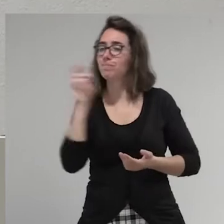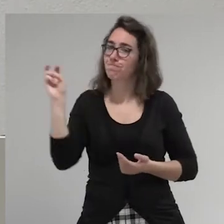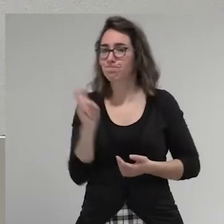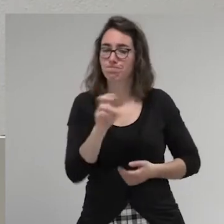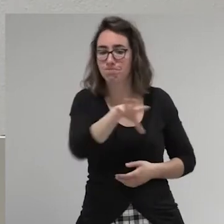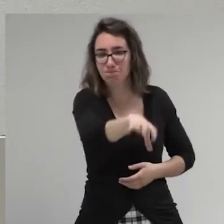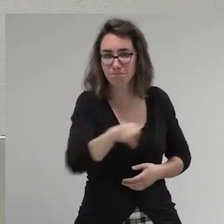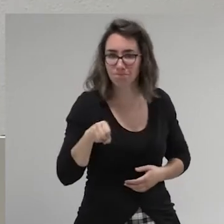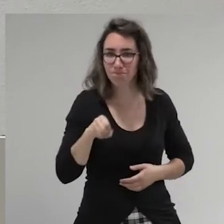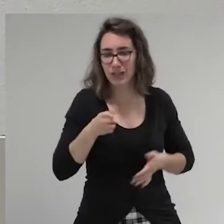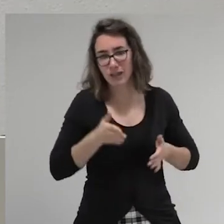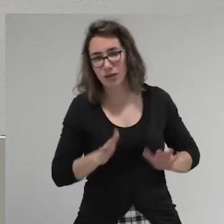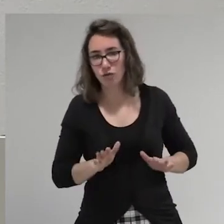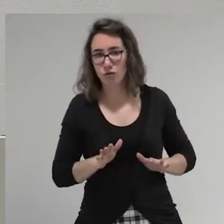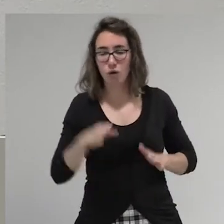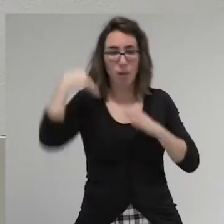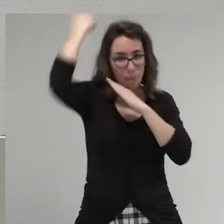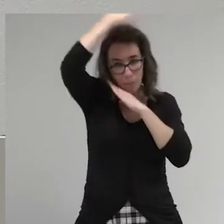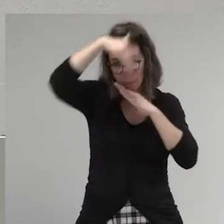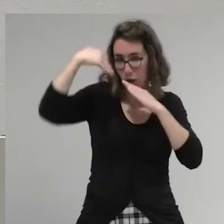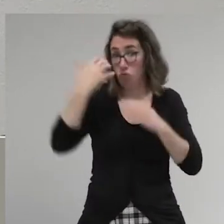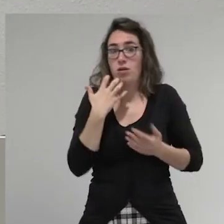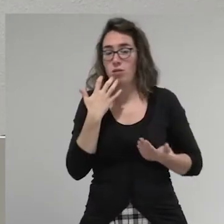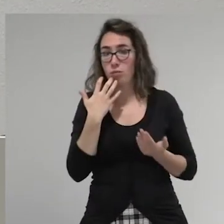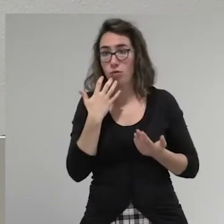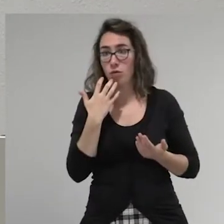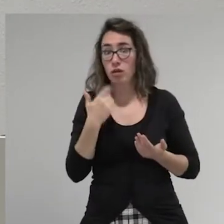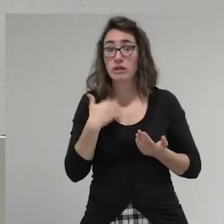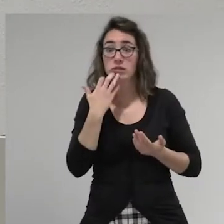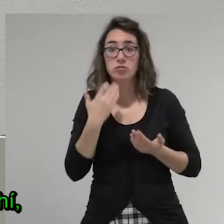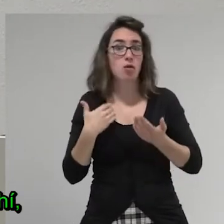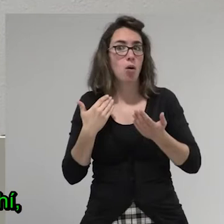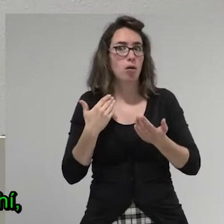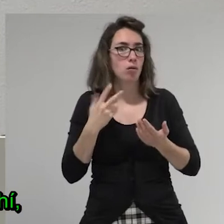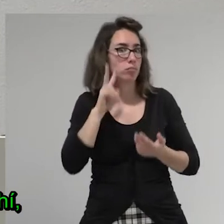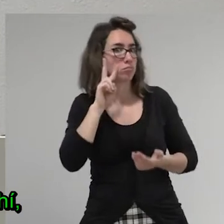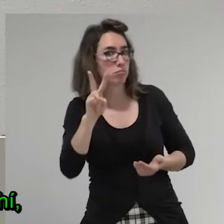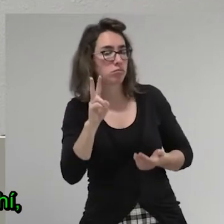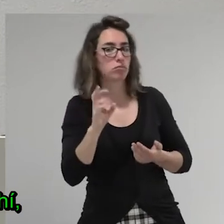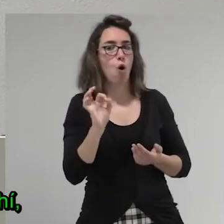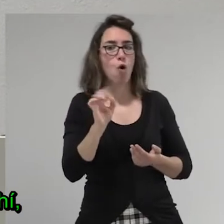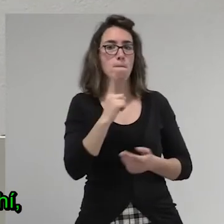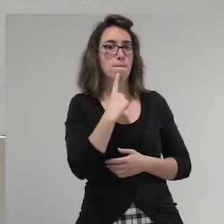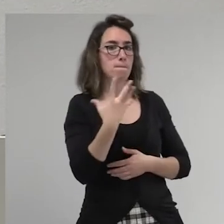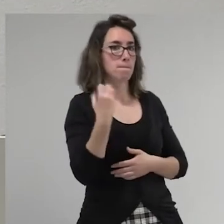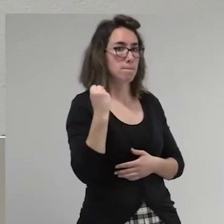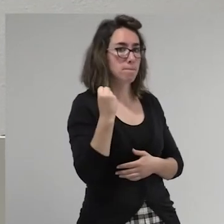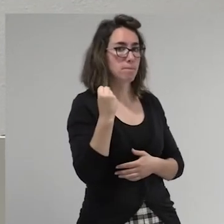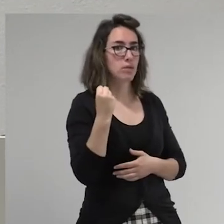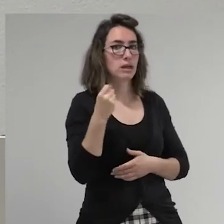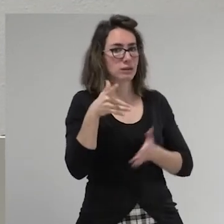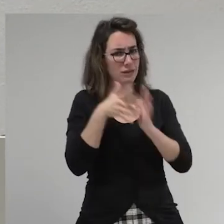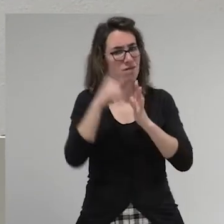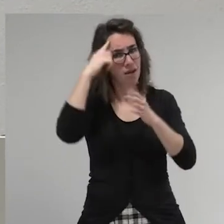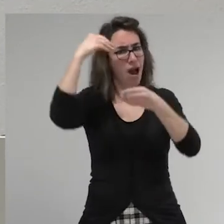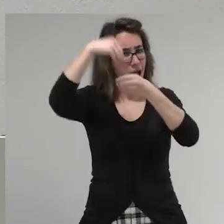su hijo al cole y tiene un pelo en la cabeza, ¿no? O sea, cuando interrumpimos o no interrumpimos determinadas situaciones que se dan ahí, estamos enviando toda